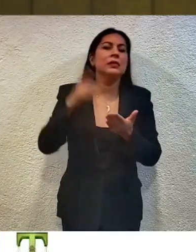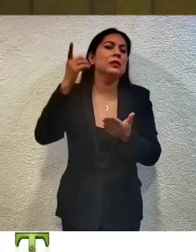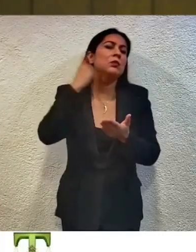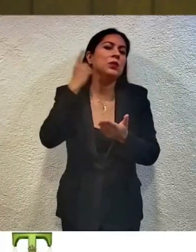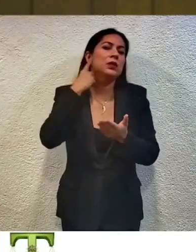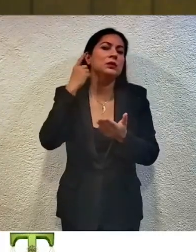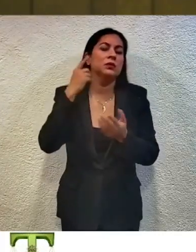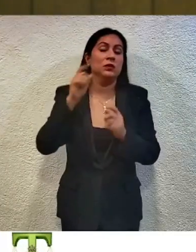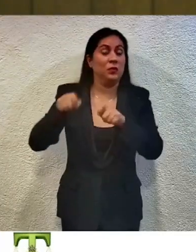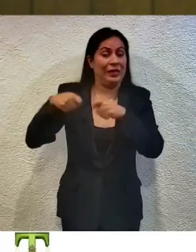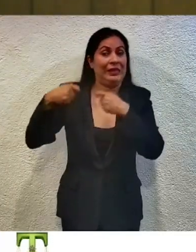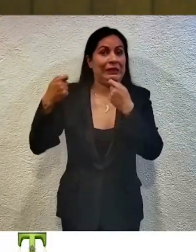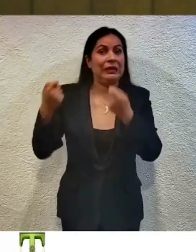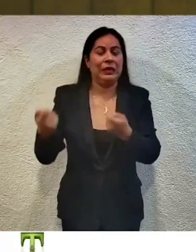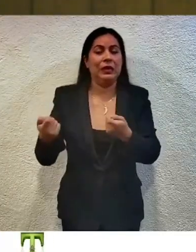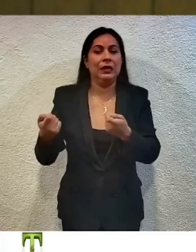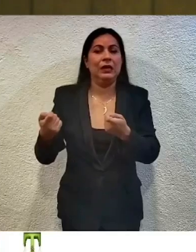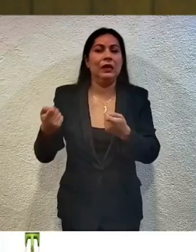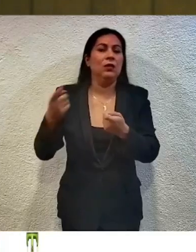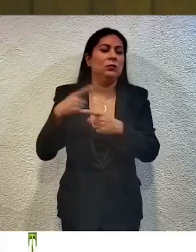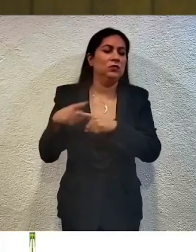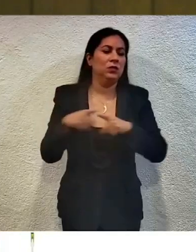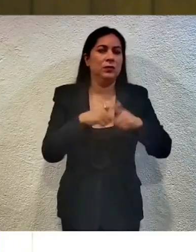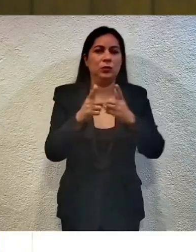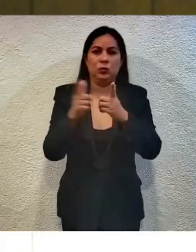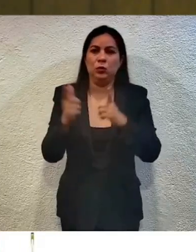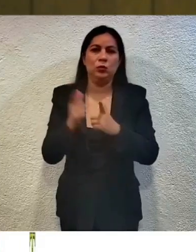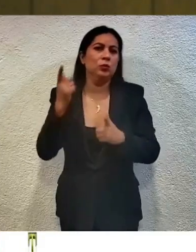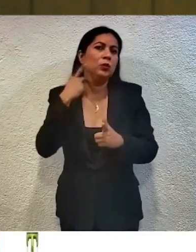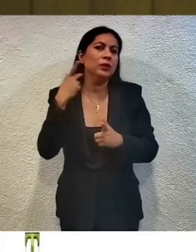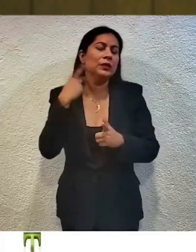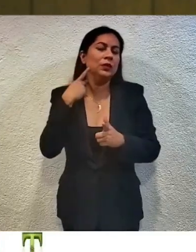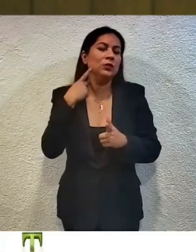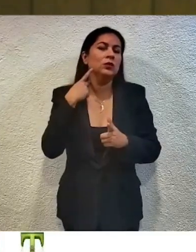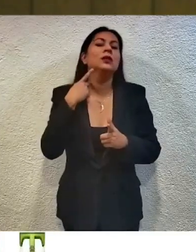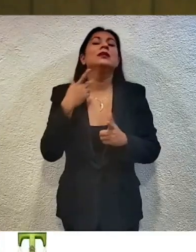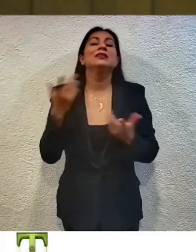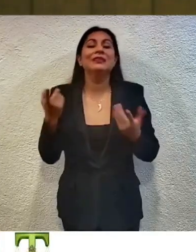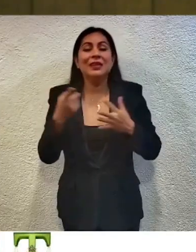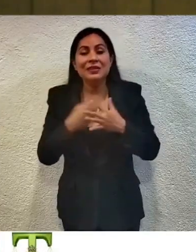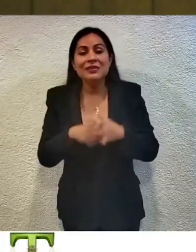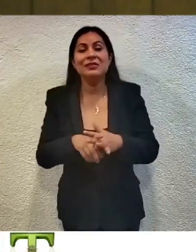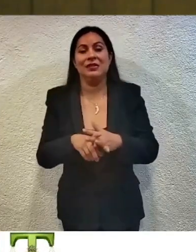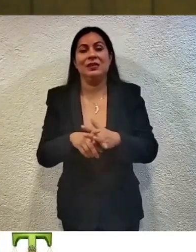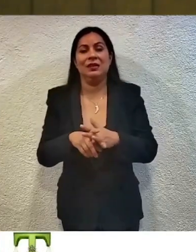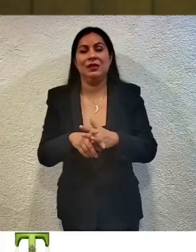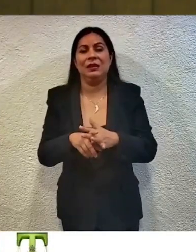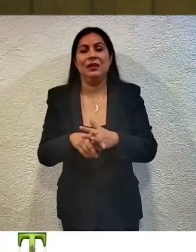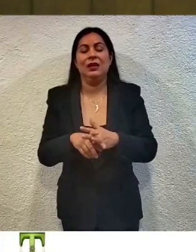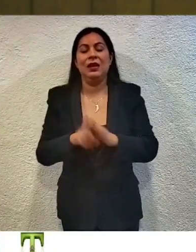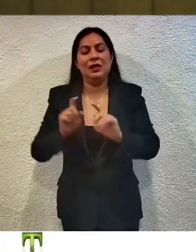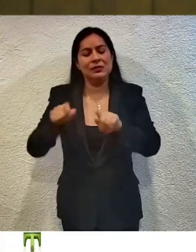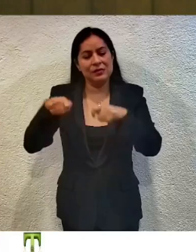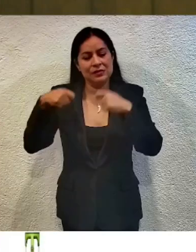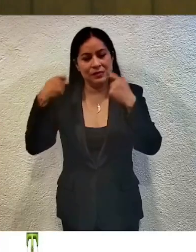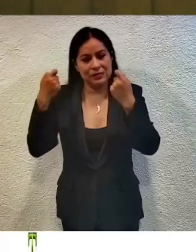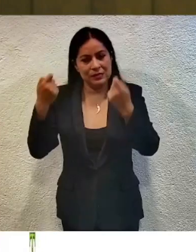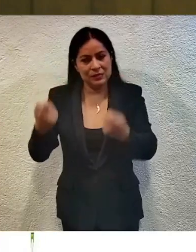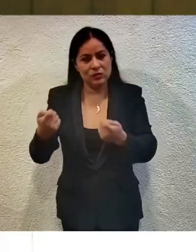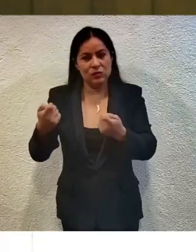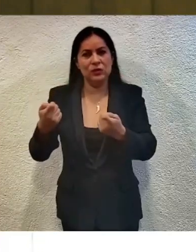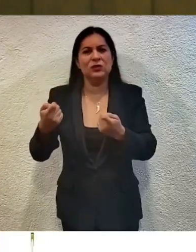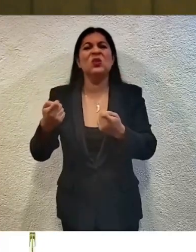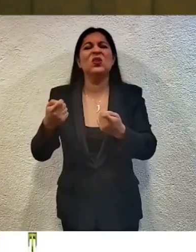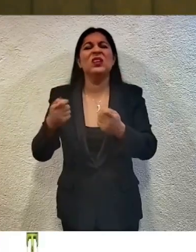diputaciones por asignar a los diversos partidos políticos, se iniciarán las asignaciones con